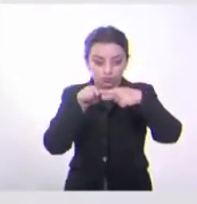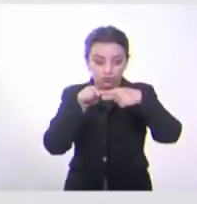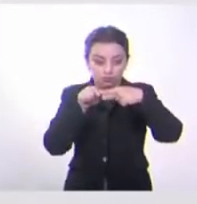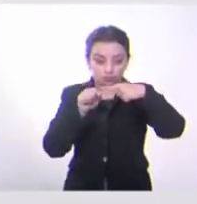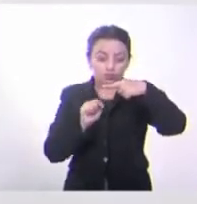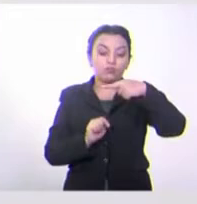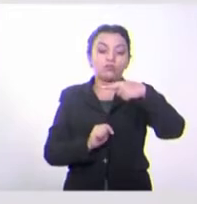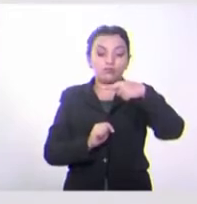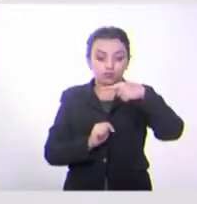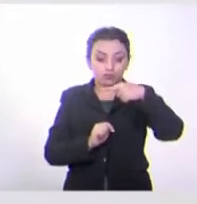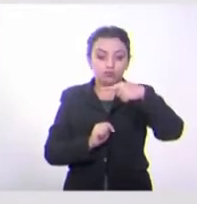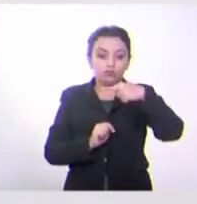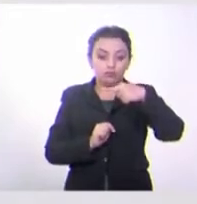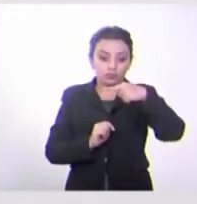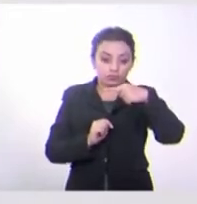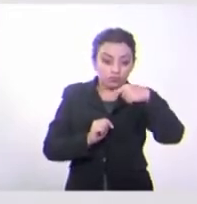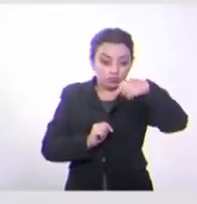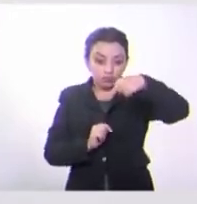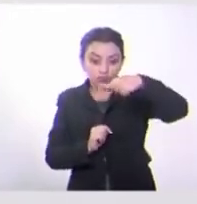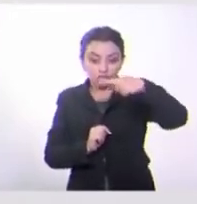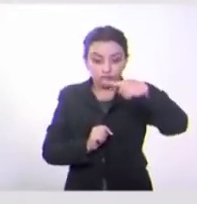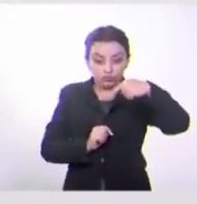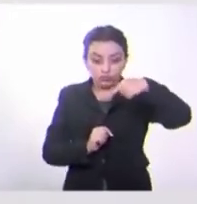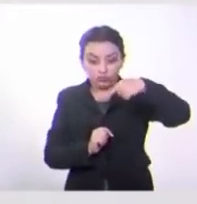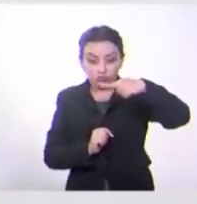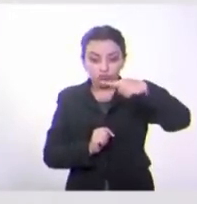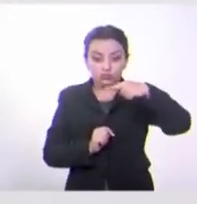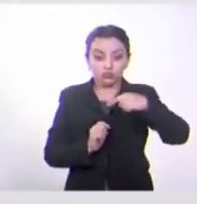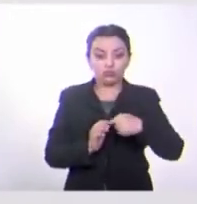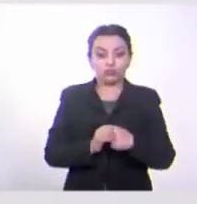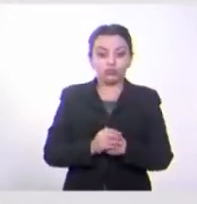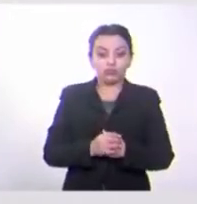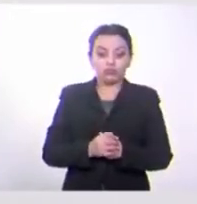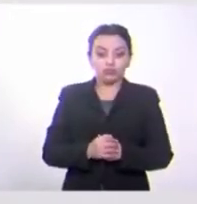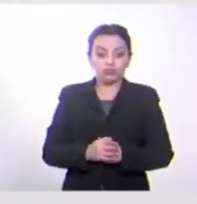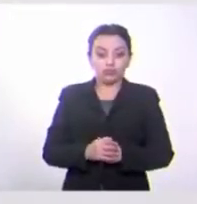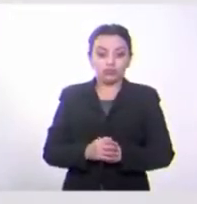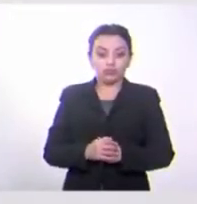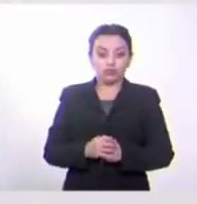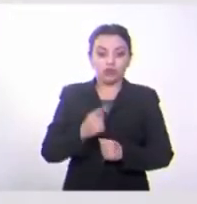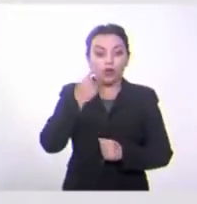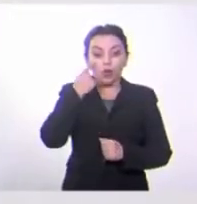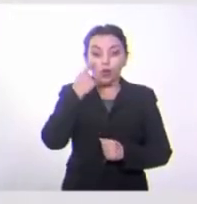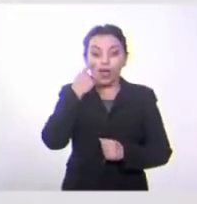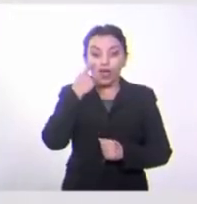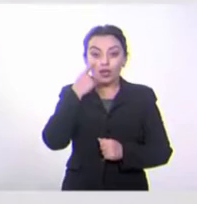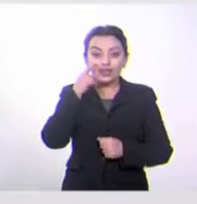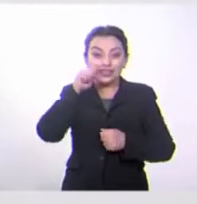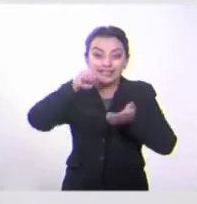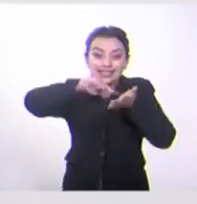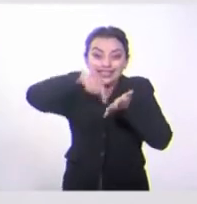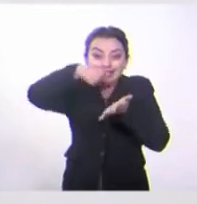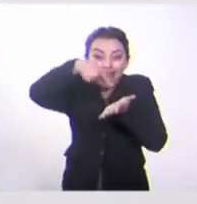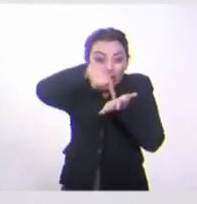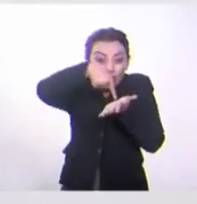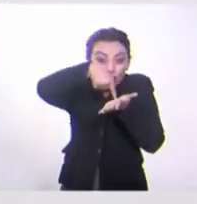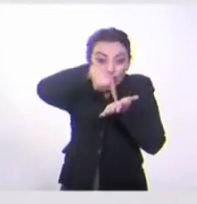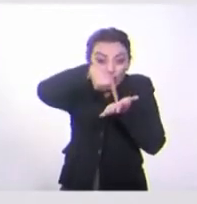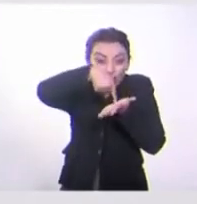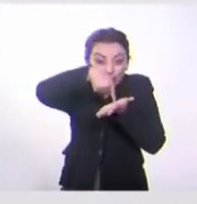Sí. No descuidando el hecho que siempre el vértice está en el centro. Ahora observo la